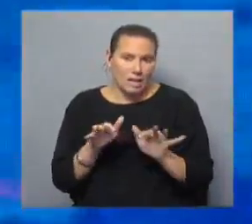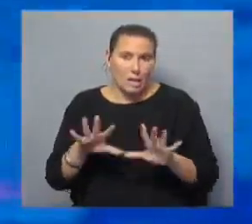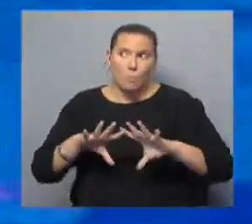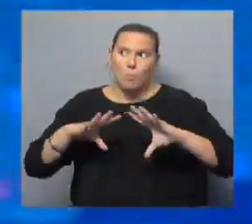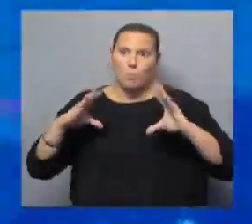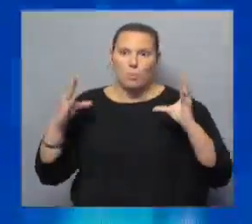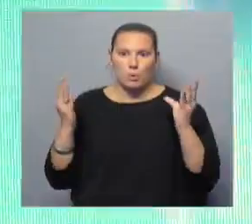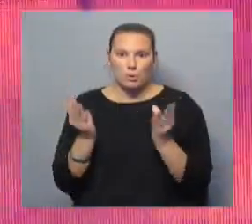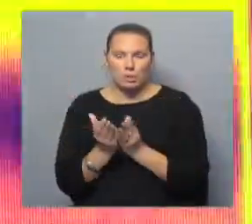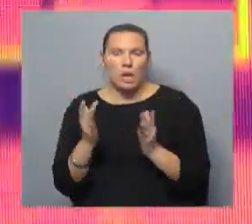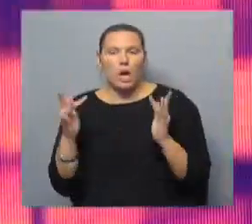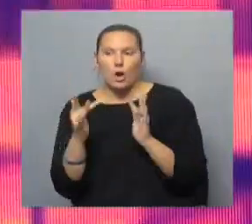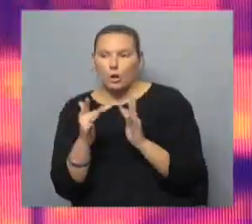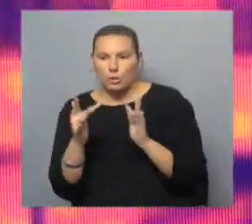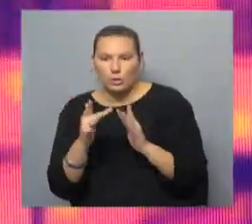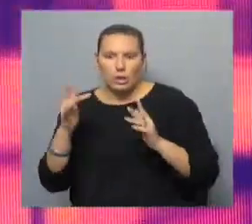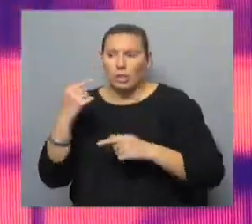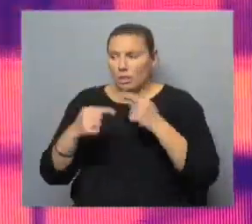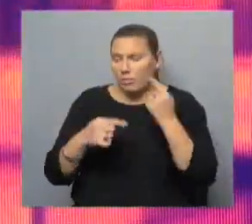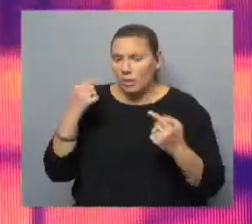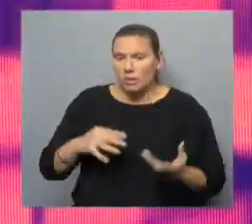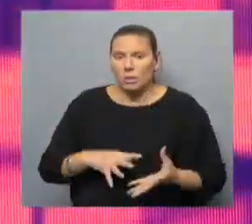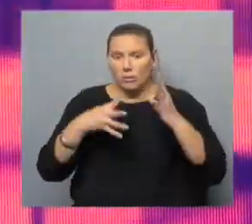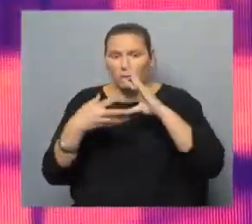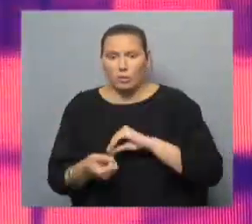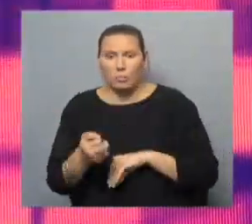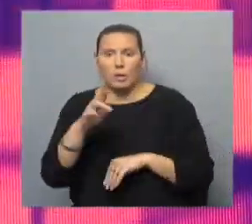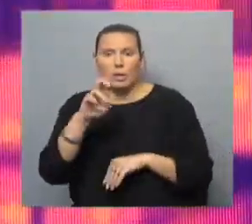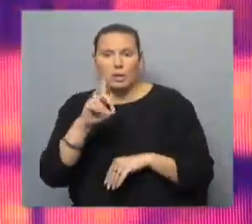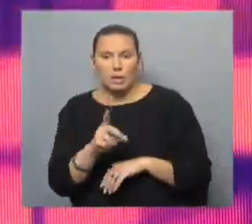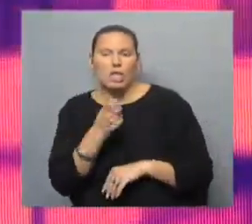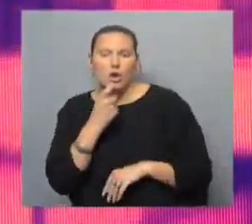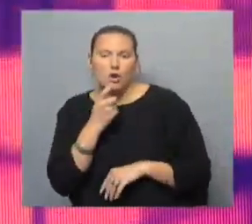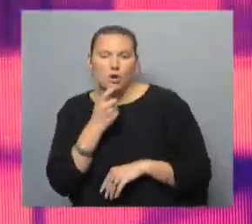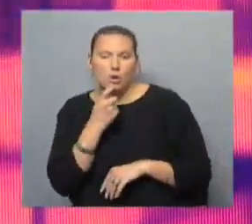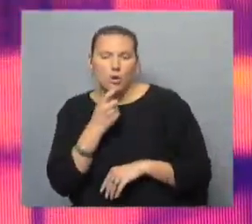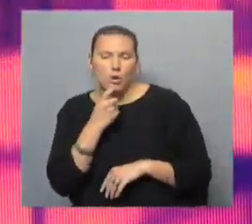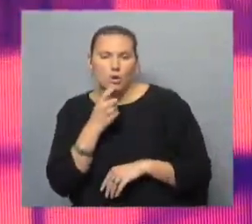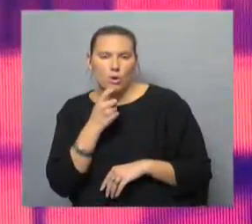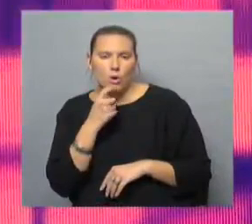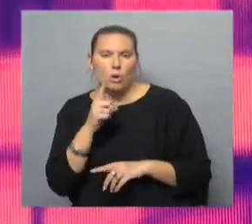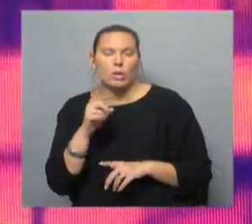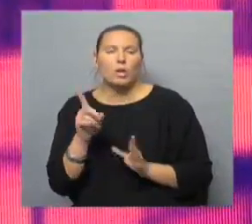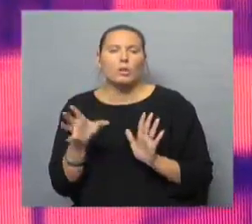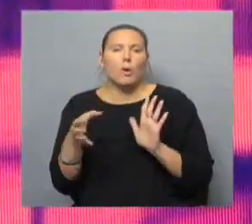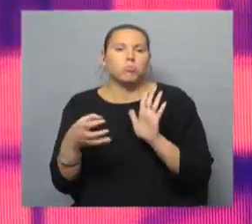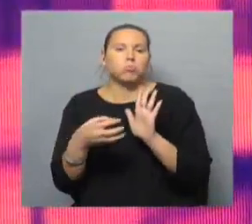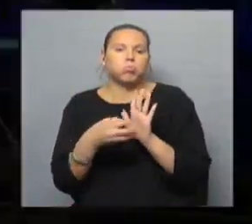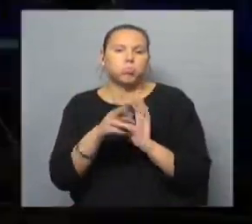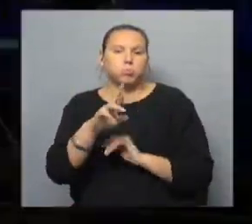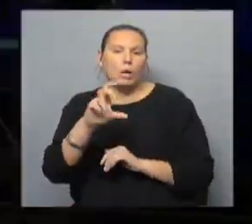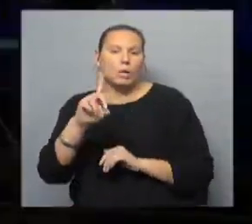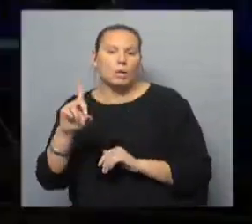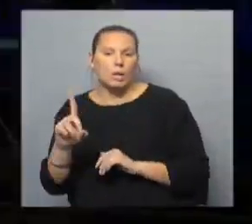mundial, sea de conexiones de diferente tipo, red como rojo y bueno, y como una sigla que lo dejamos a libre interpretación del que le